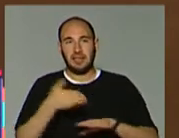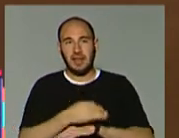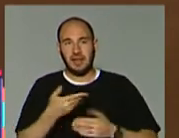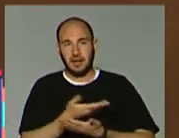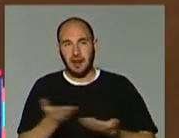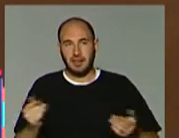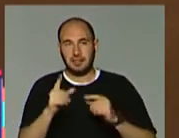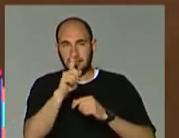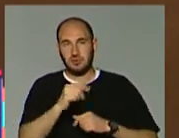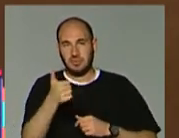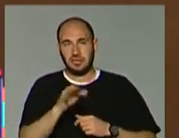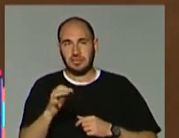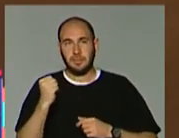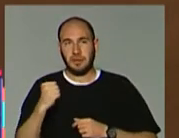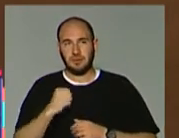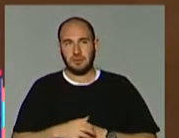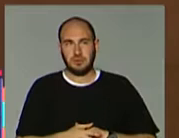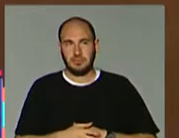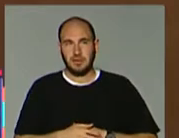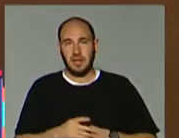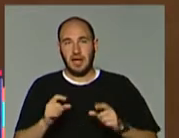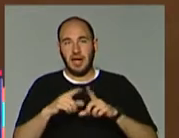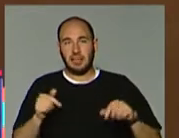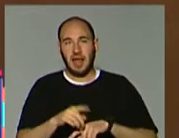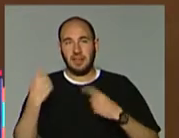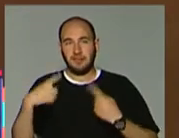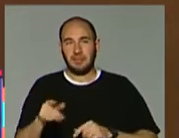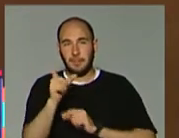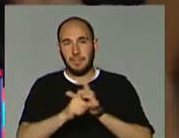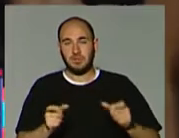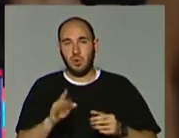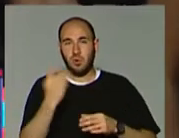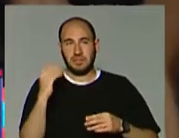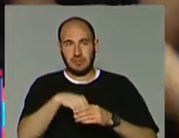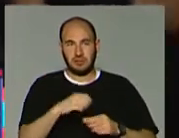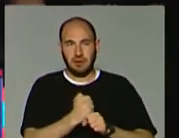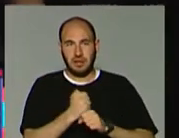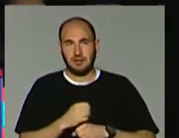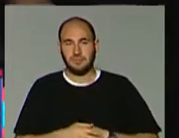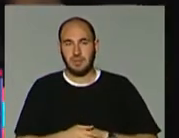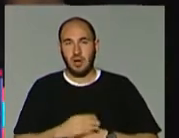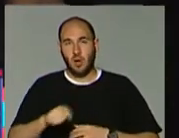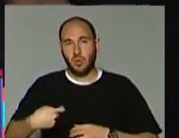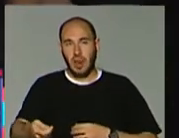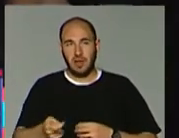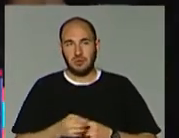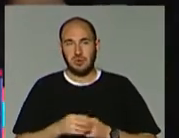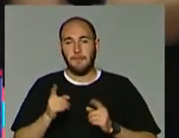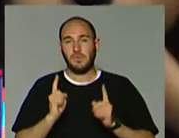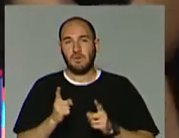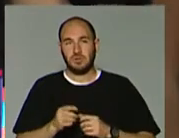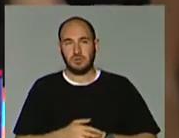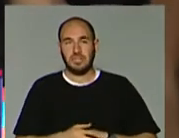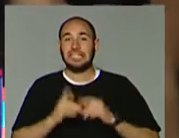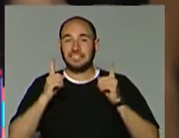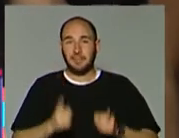general es de 160 pesos. Hay una entrada diferencial para personal de la universidad, para jubilados y docentes,